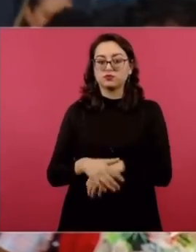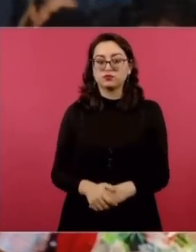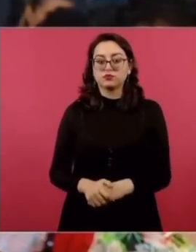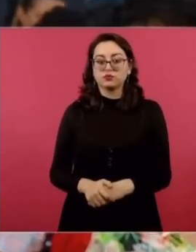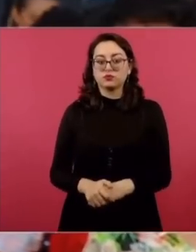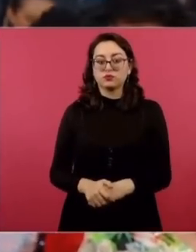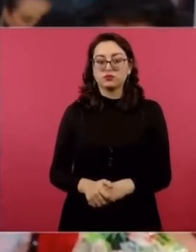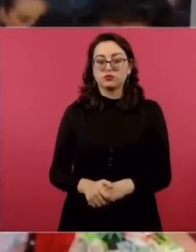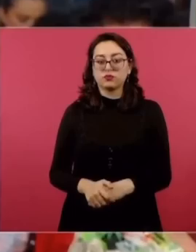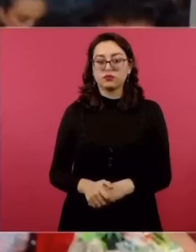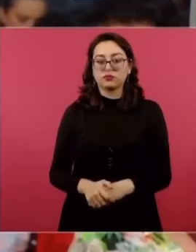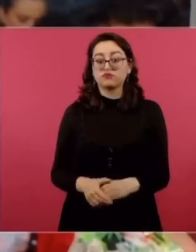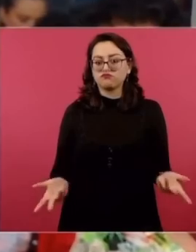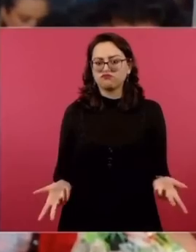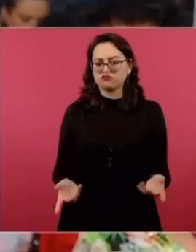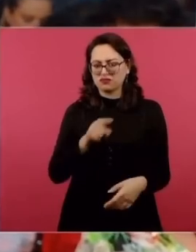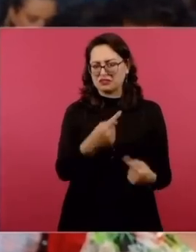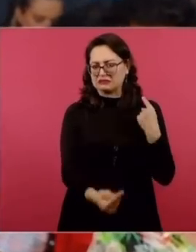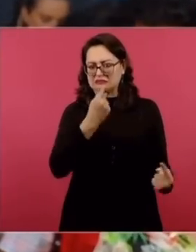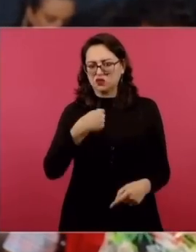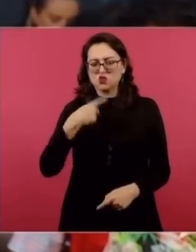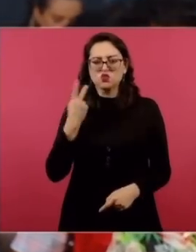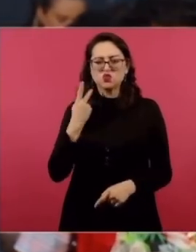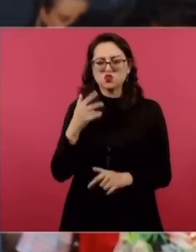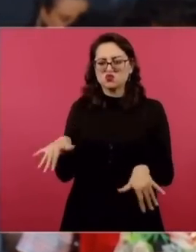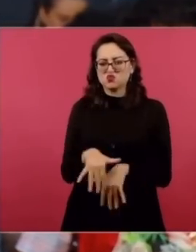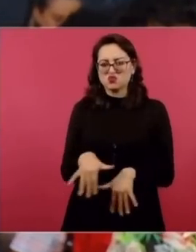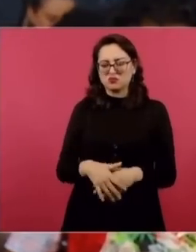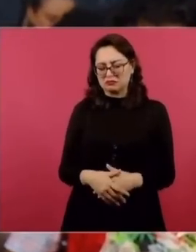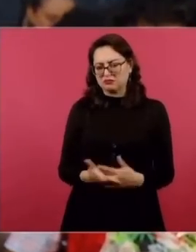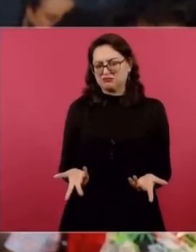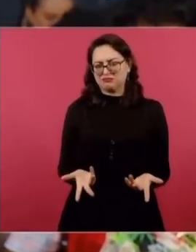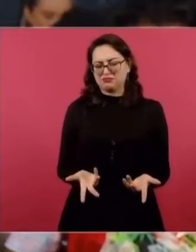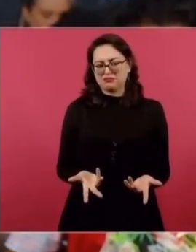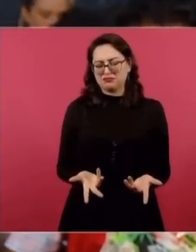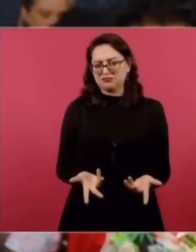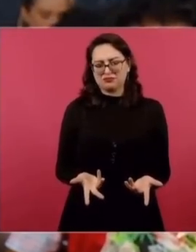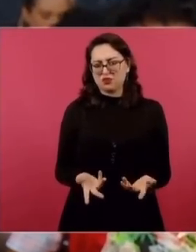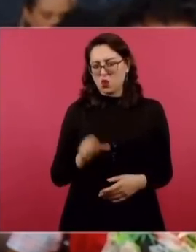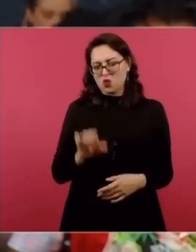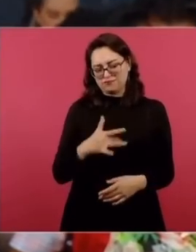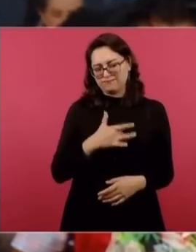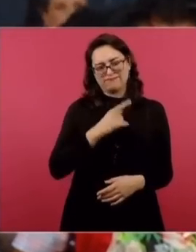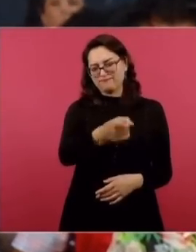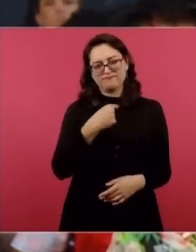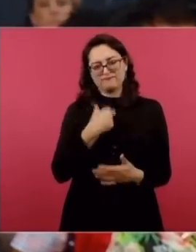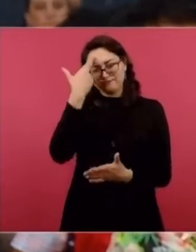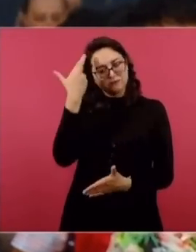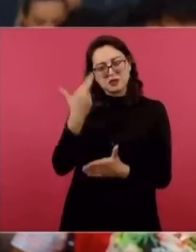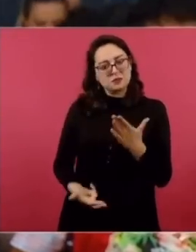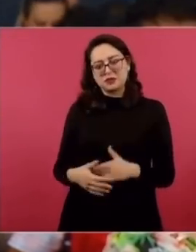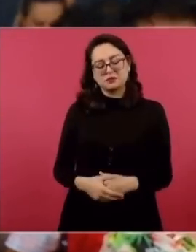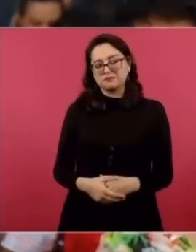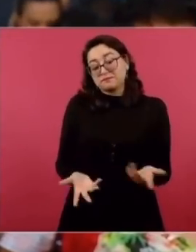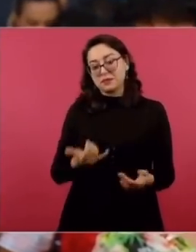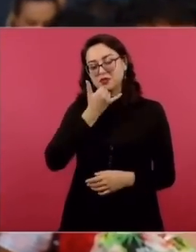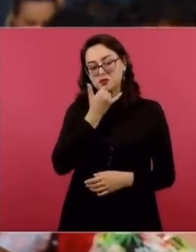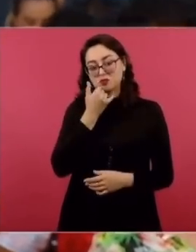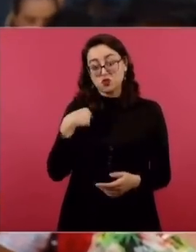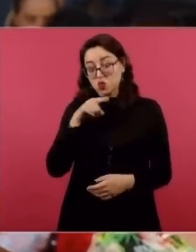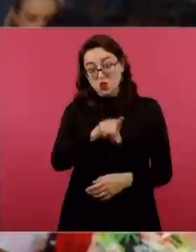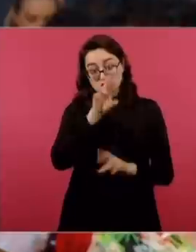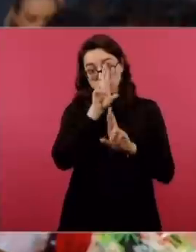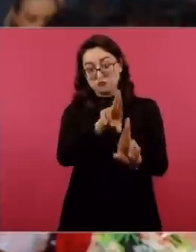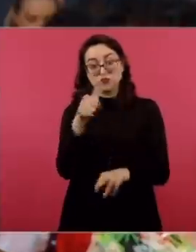vez que, cuando me habla de que si politiquería o términos así, no me recuerdo que me haya tratado de manera irrespetuosa como en esta ocasión. No creo yo haberlo hecho. Y